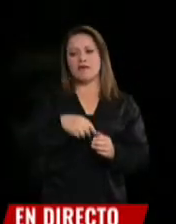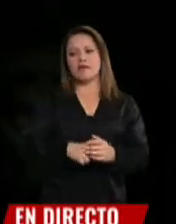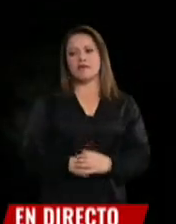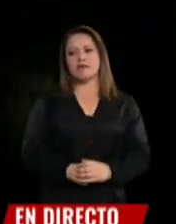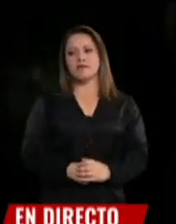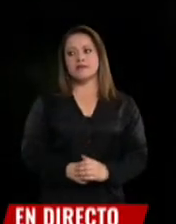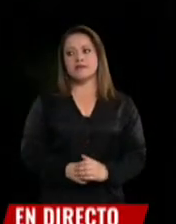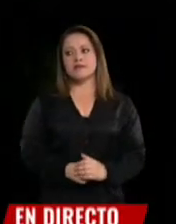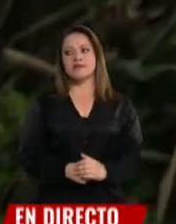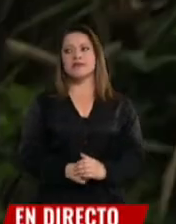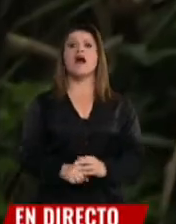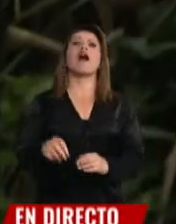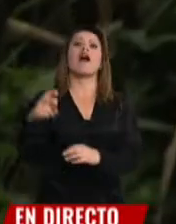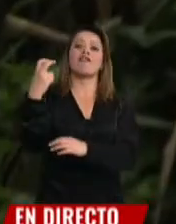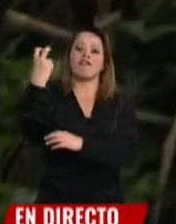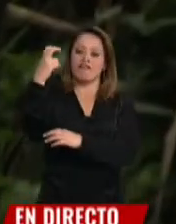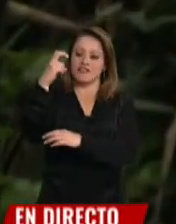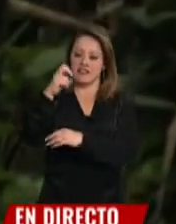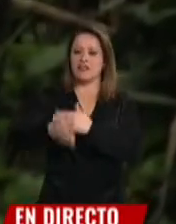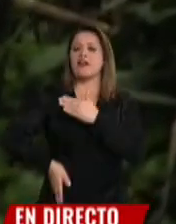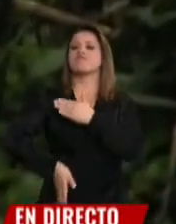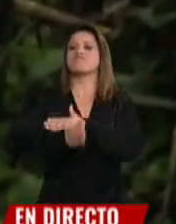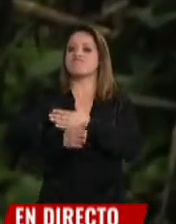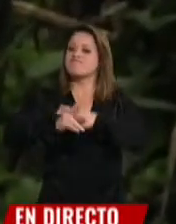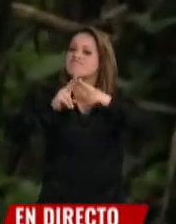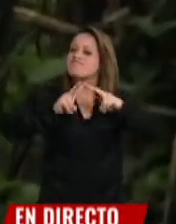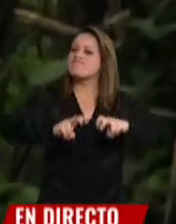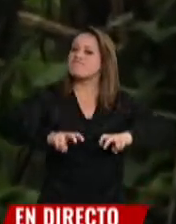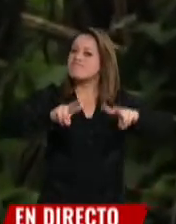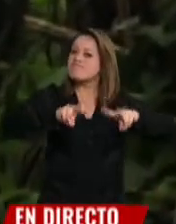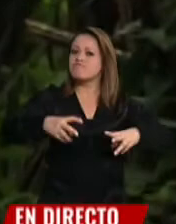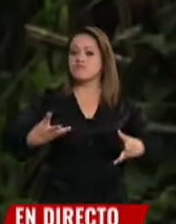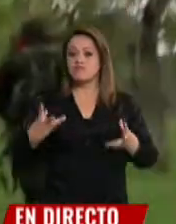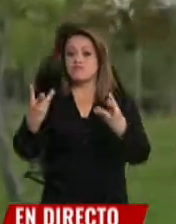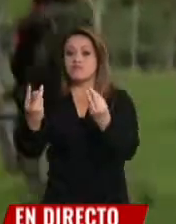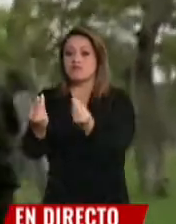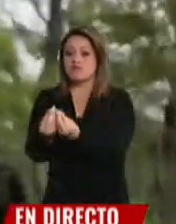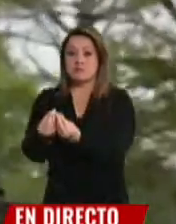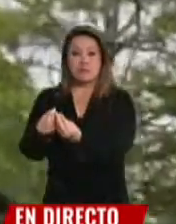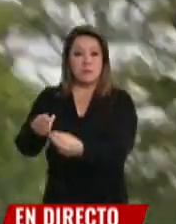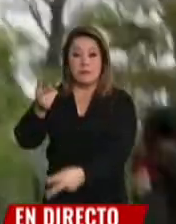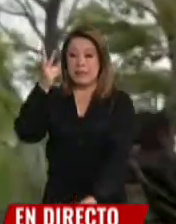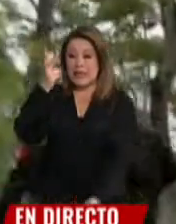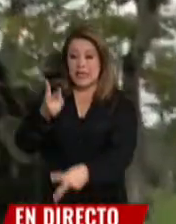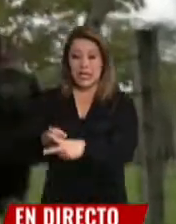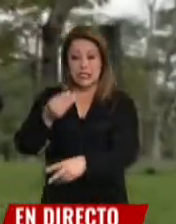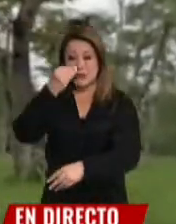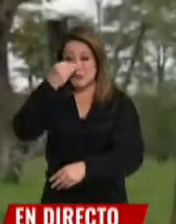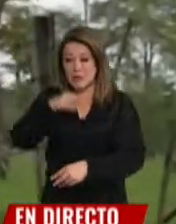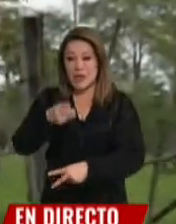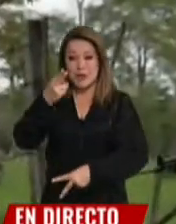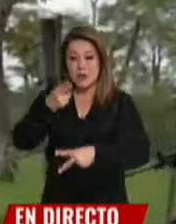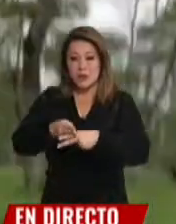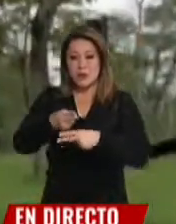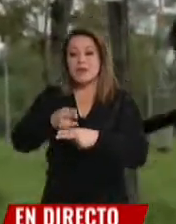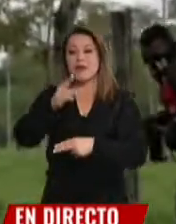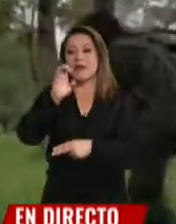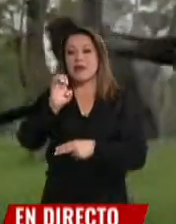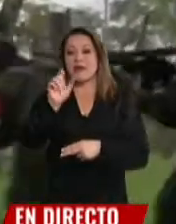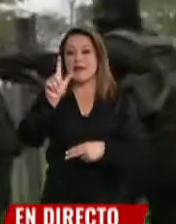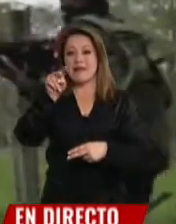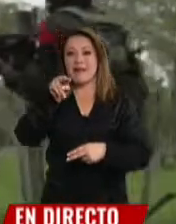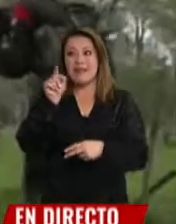La Fiscalía busca judicializar a los miembros del Comando Central del ELN por crímenes de guerra que tienen que ver con los daños a